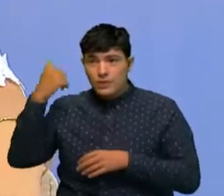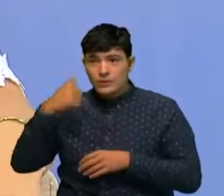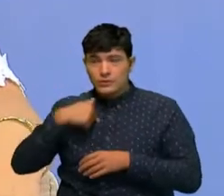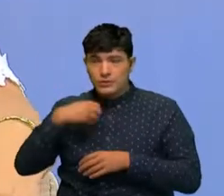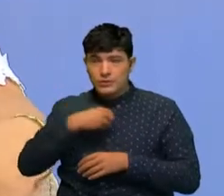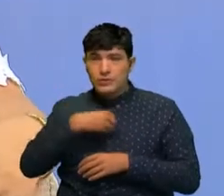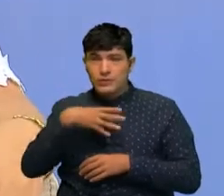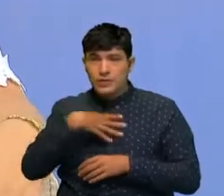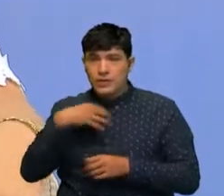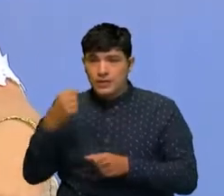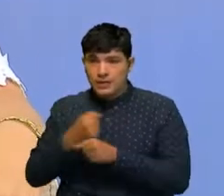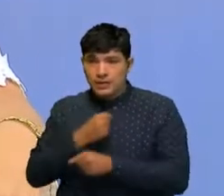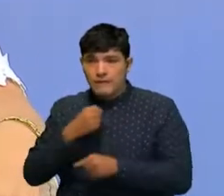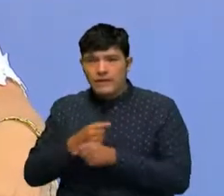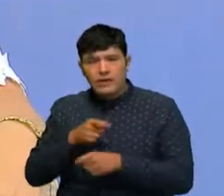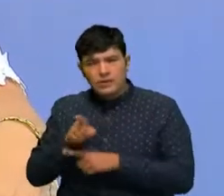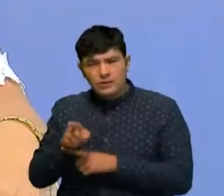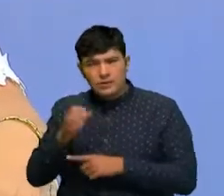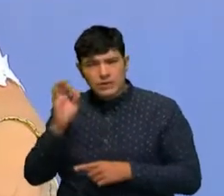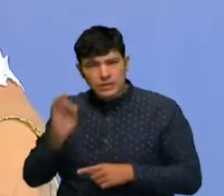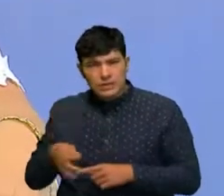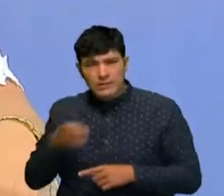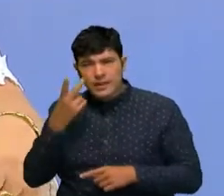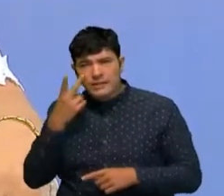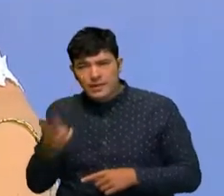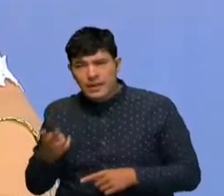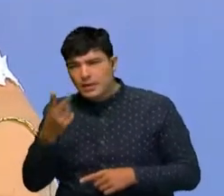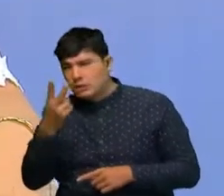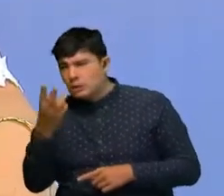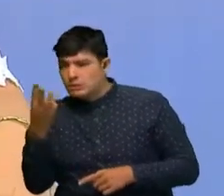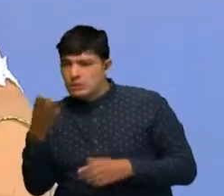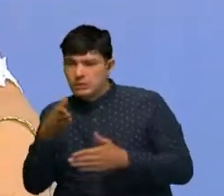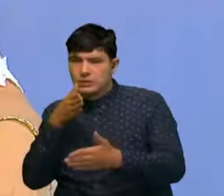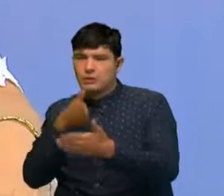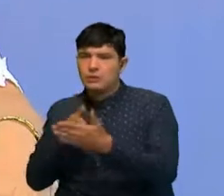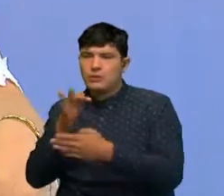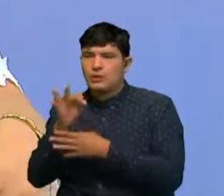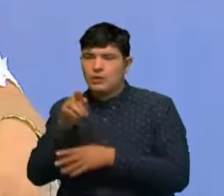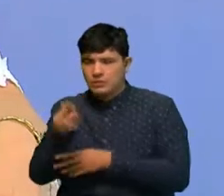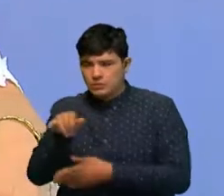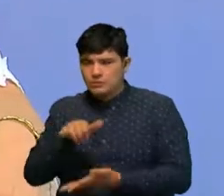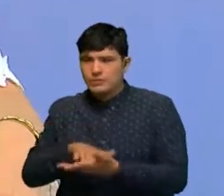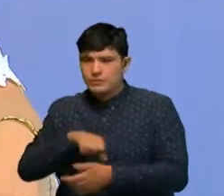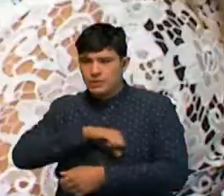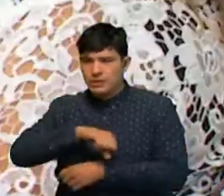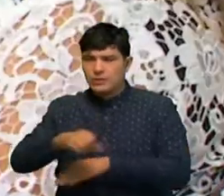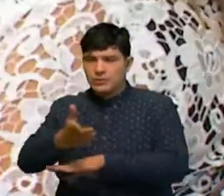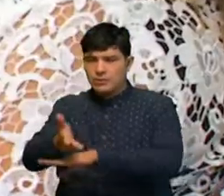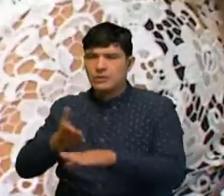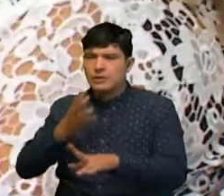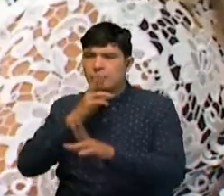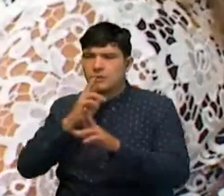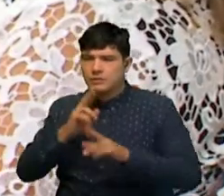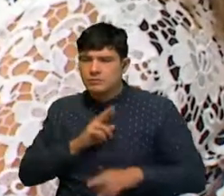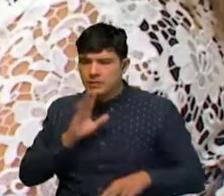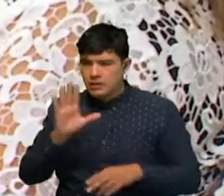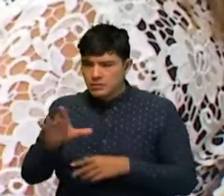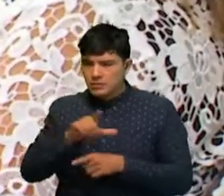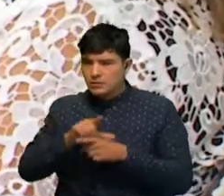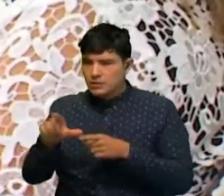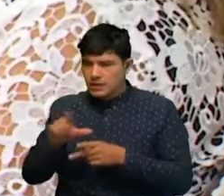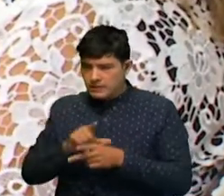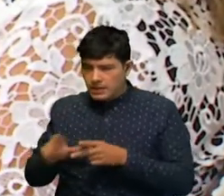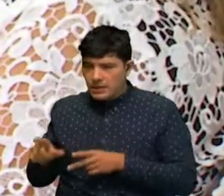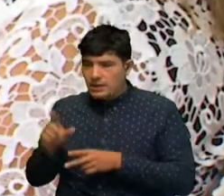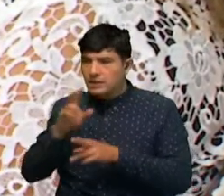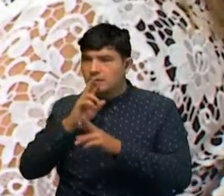dentro de la rama, pues siempre veía que llegaban dos, tres tutelas precisamente por derecho de petición para que le resolvieran lo de las semanas